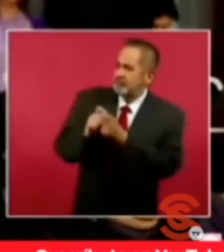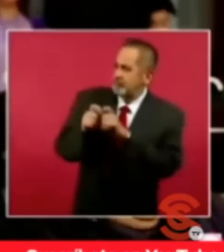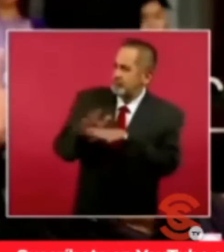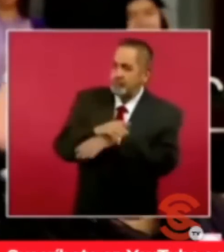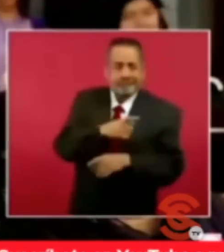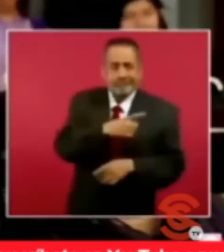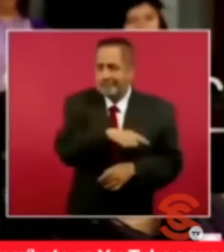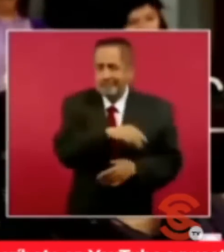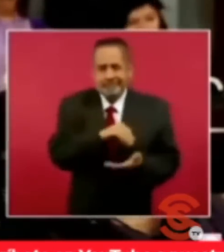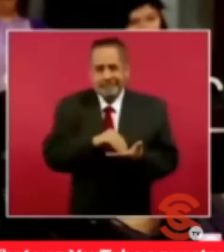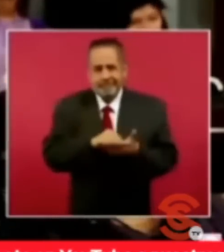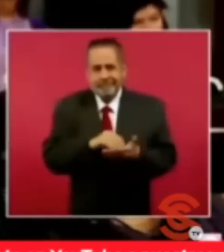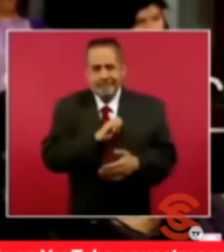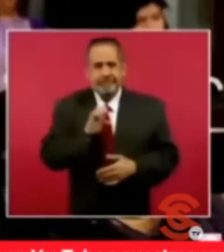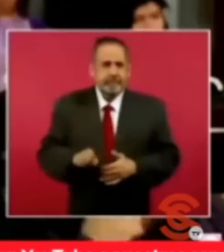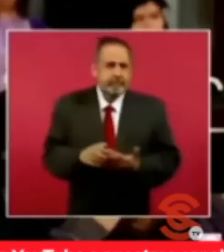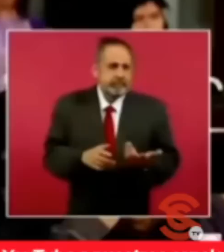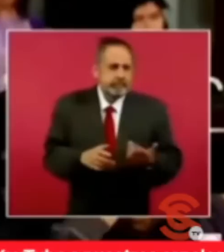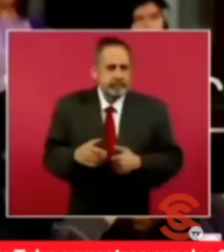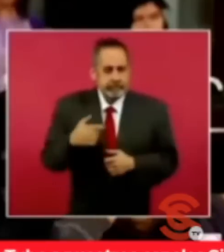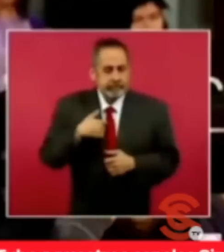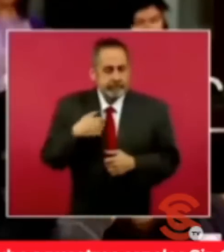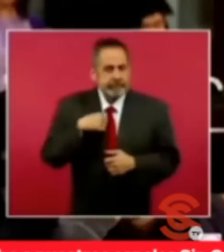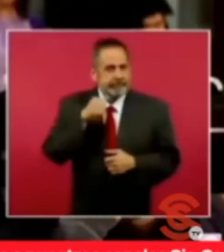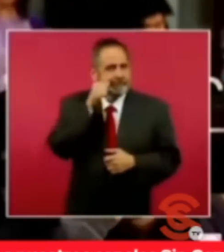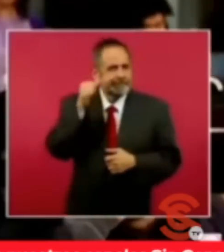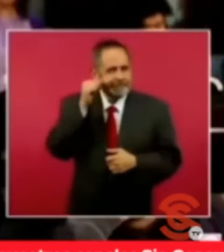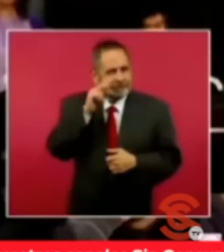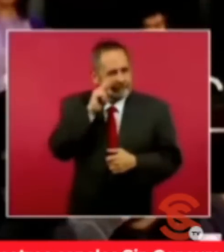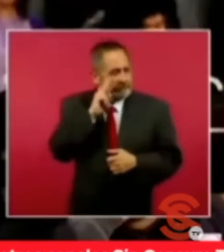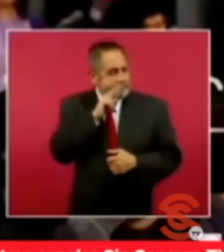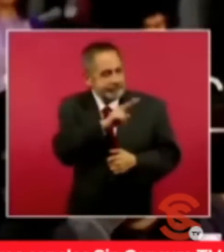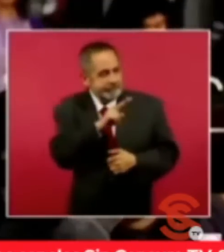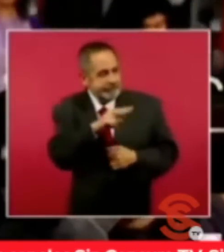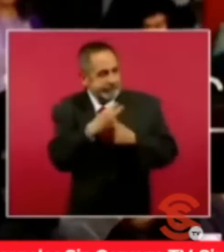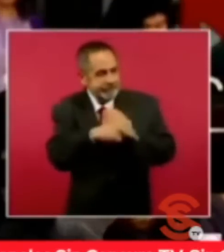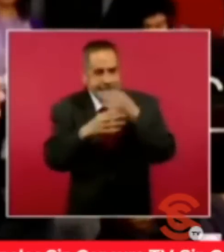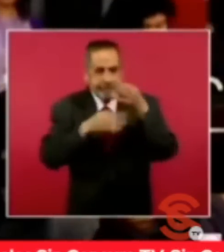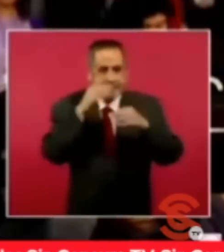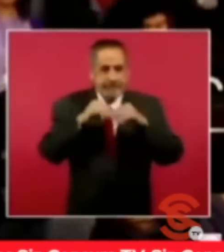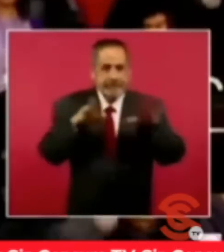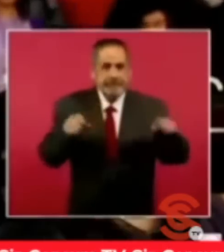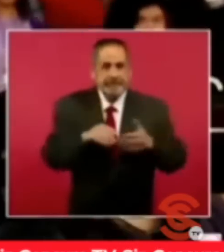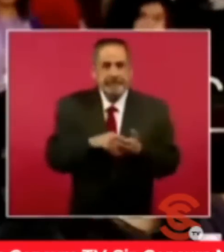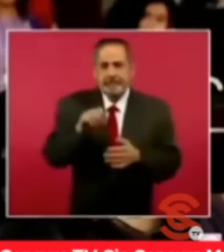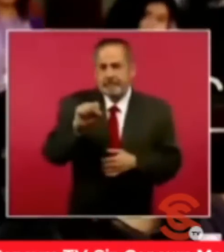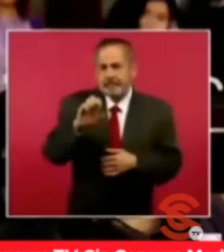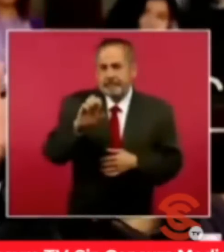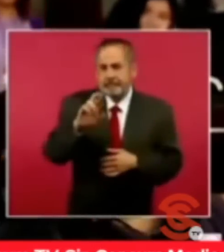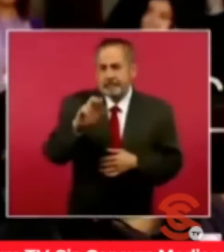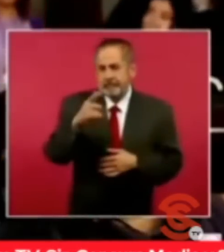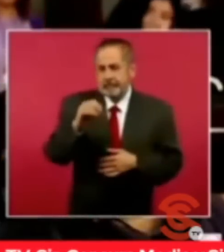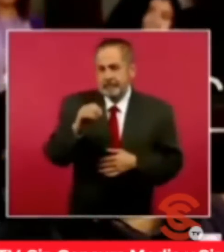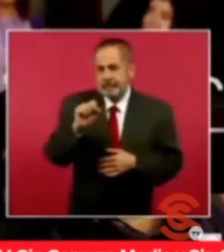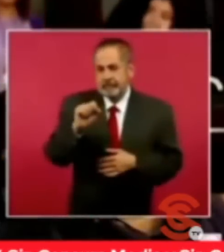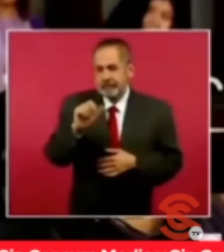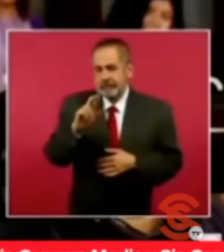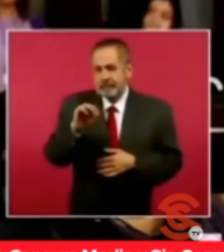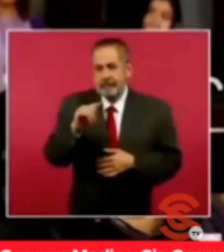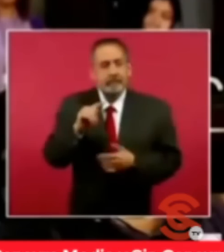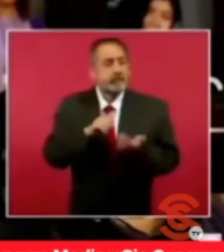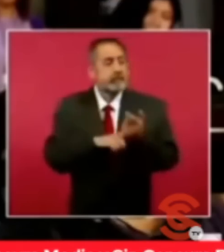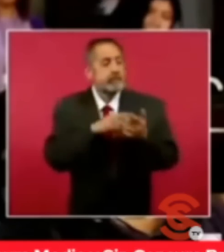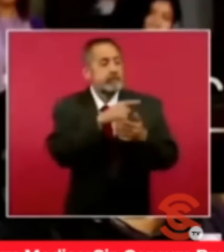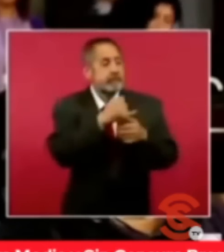transformación. Escuchaba en un programa de televisión a nivel nacional a Sergio Sarmiento decir que a falta de